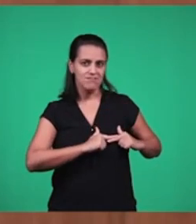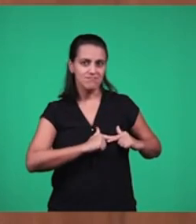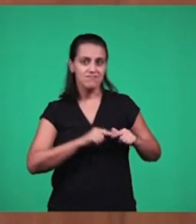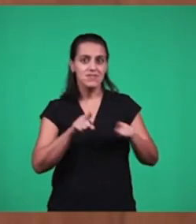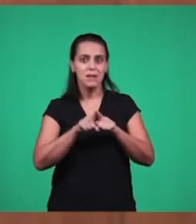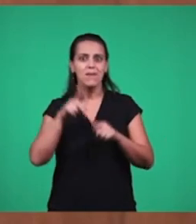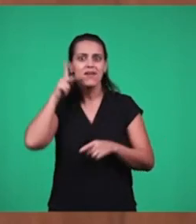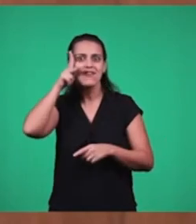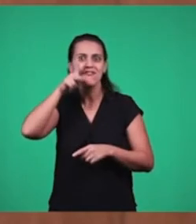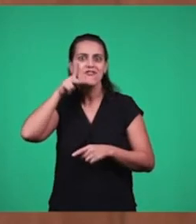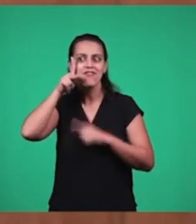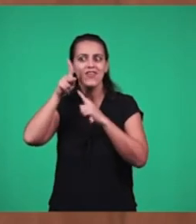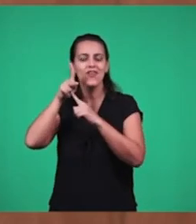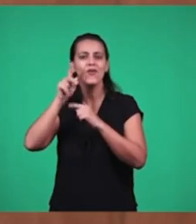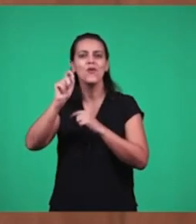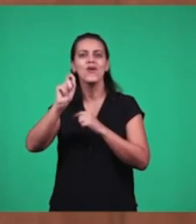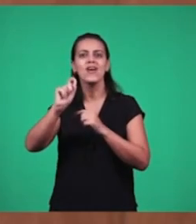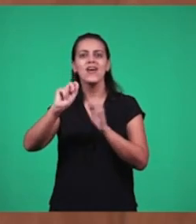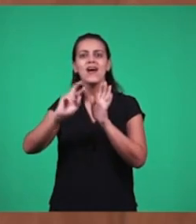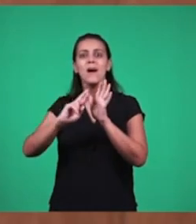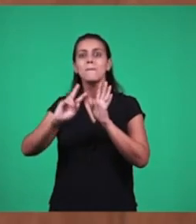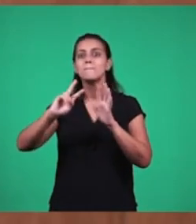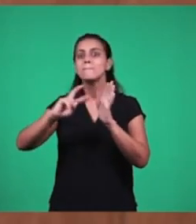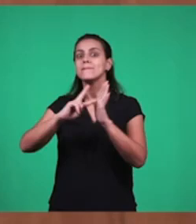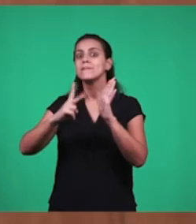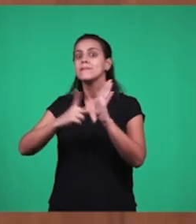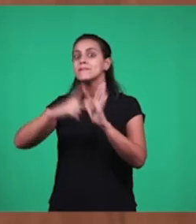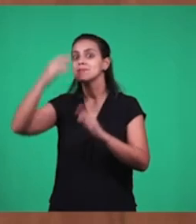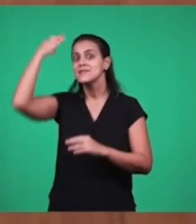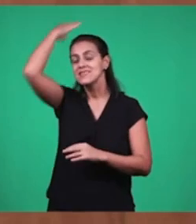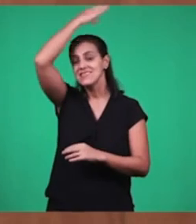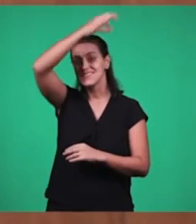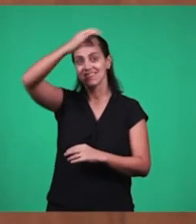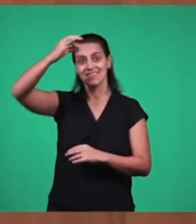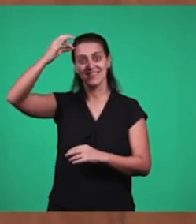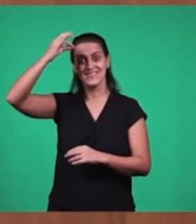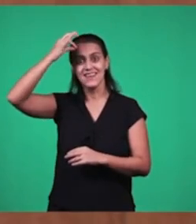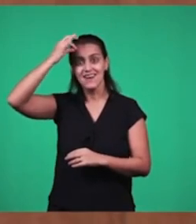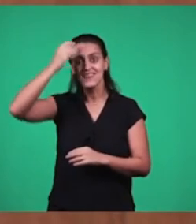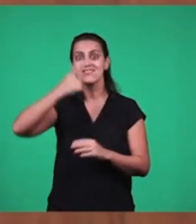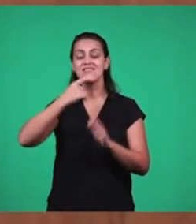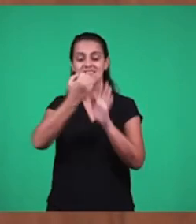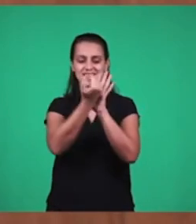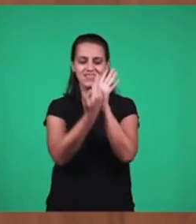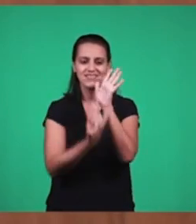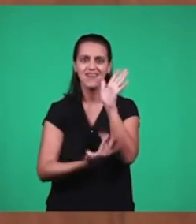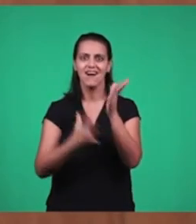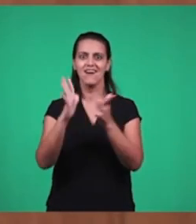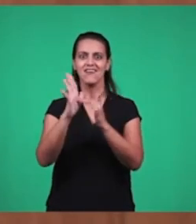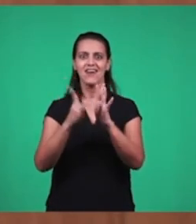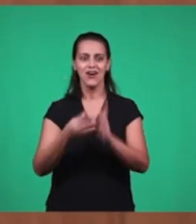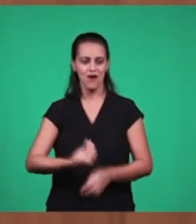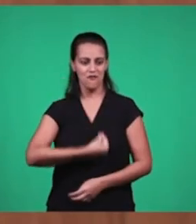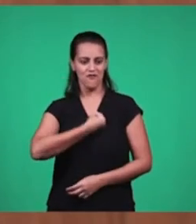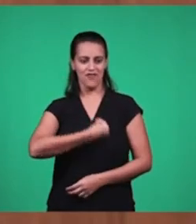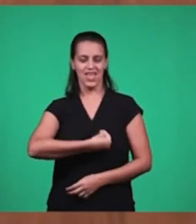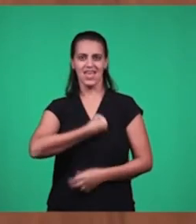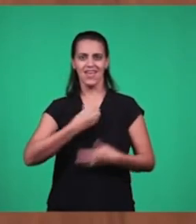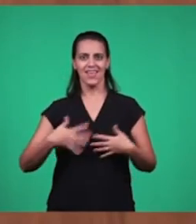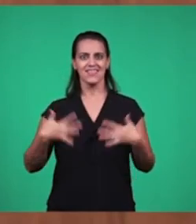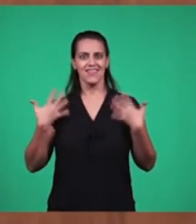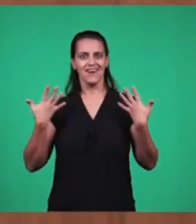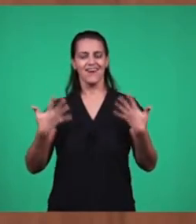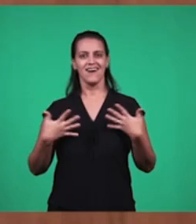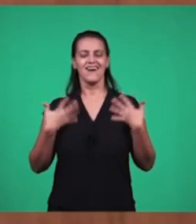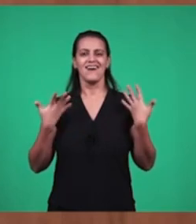El vino para nosotros es el Espíritu Santo, la sangre de Jesús que trae